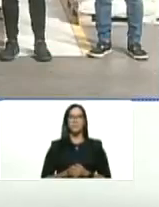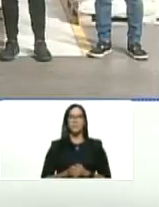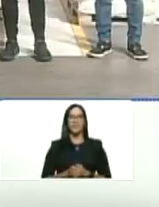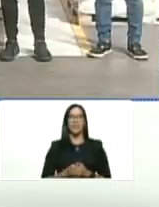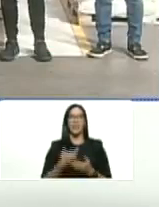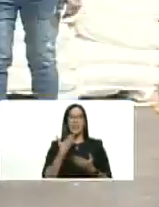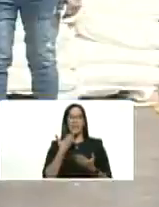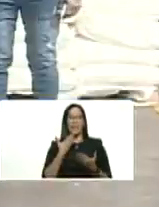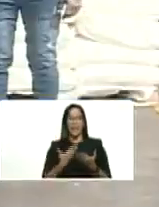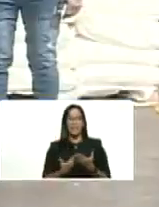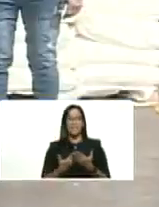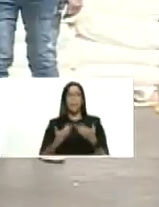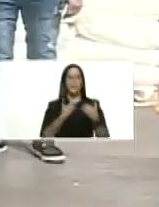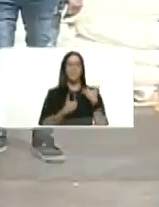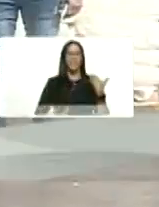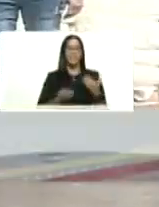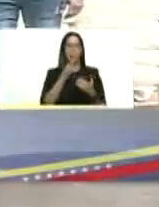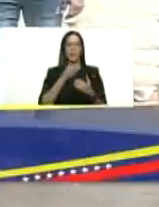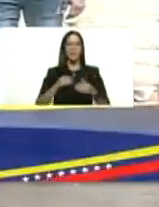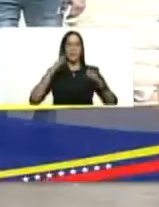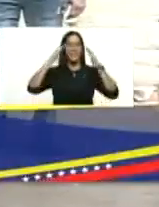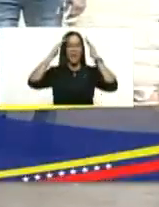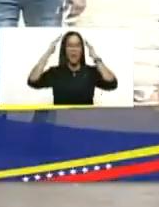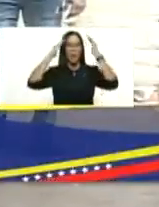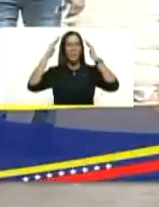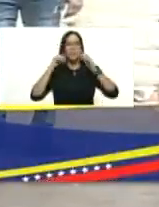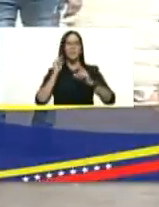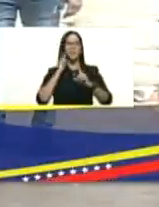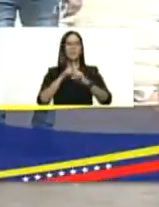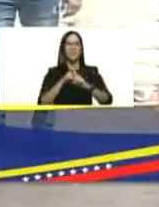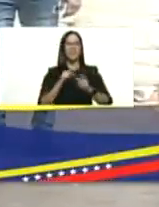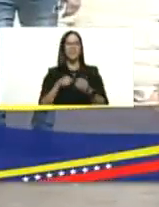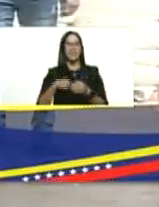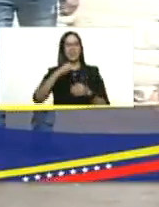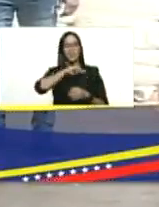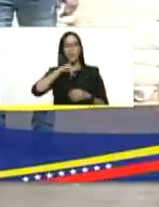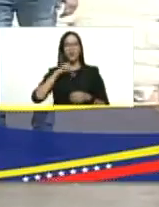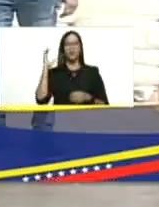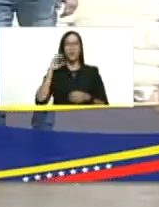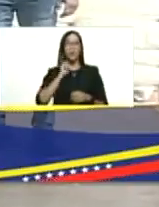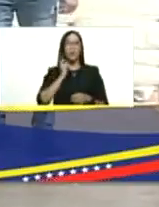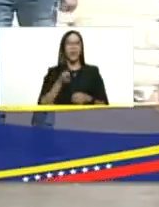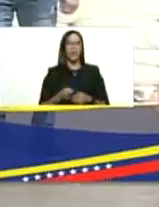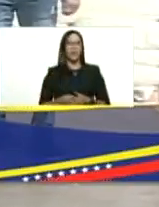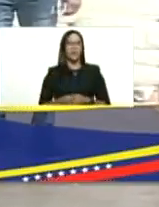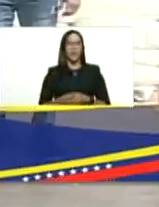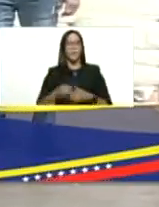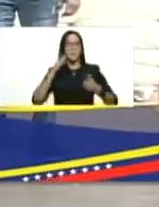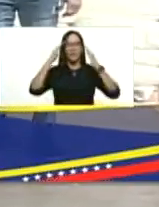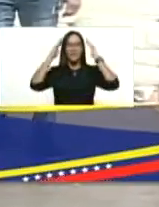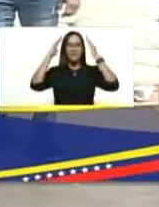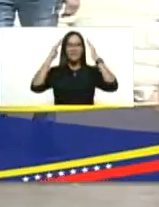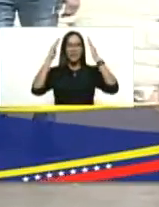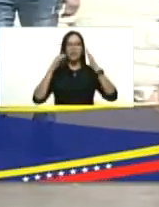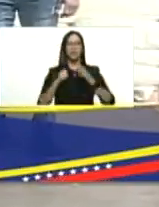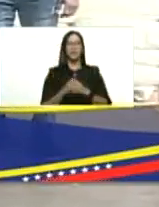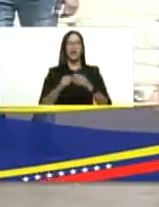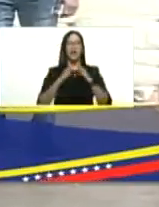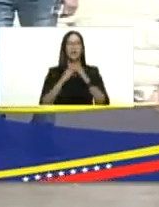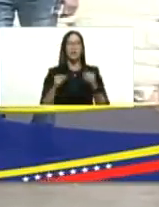Gracias, presidente. Bueno, les saludamos desde los Morros de San Juan, acá en nuestro estado Guárico. Mi saludo a todo